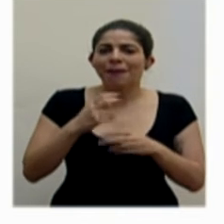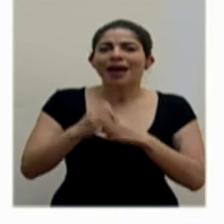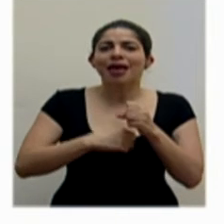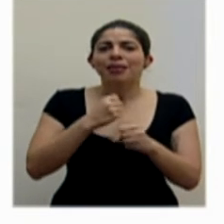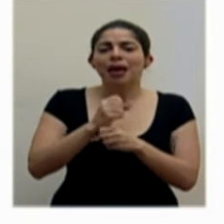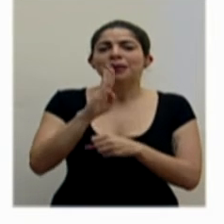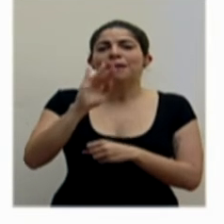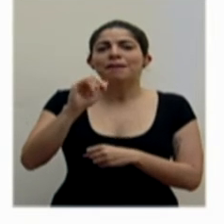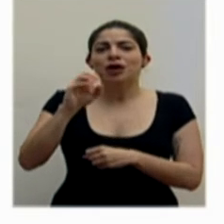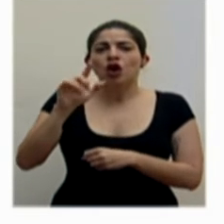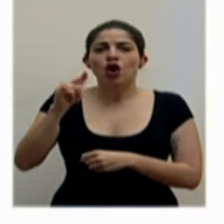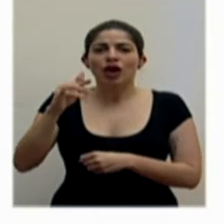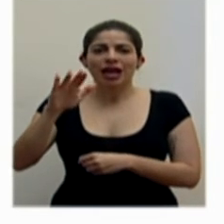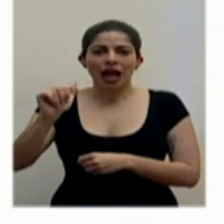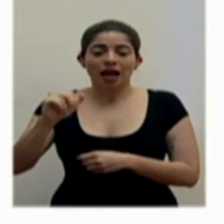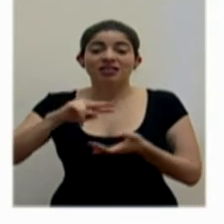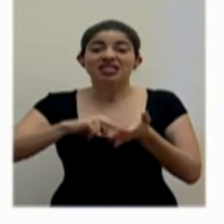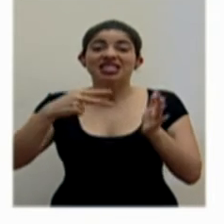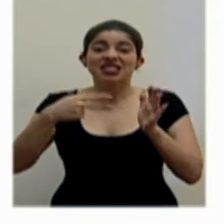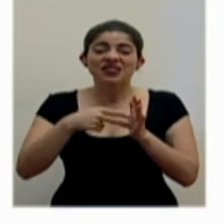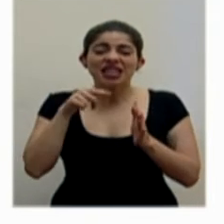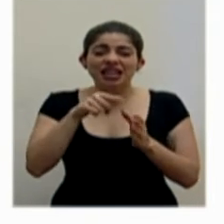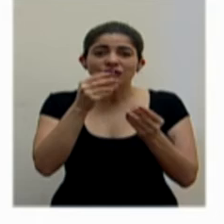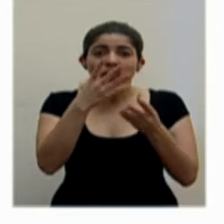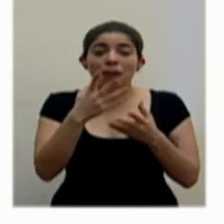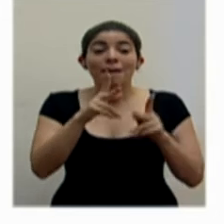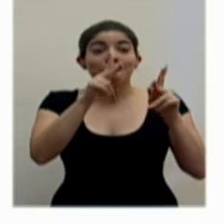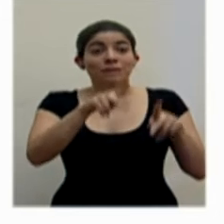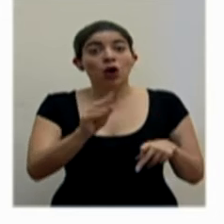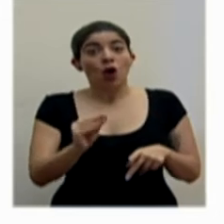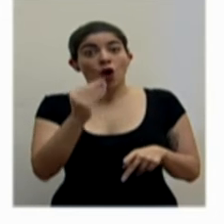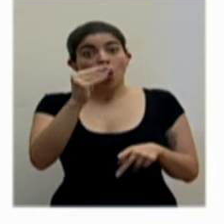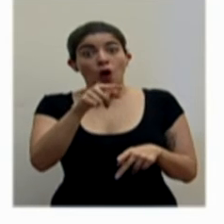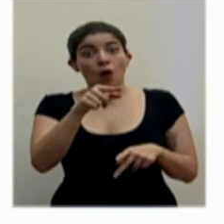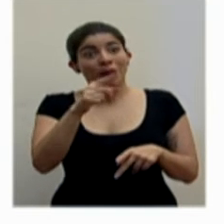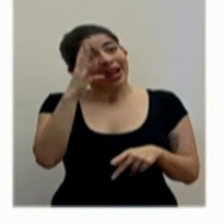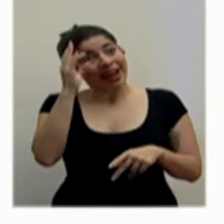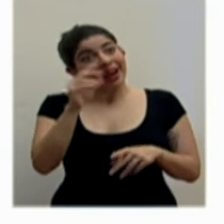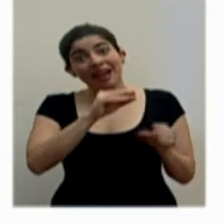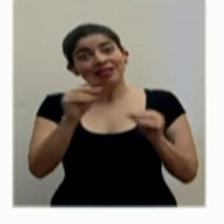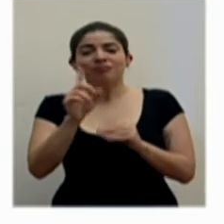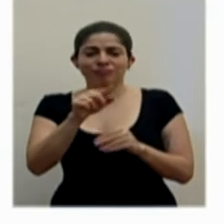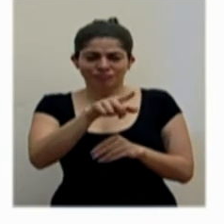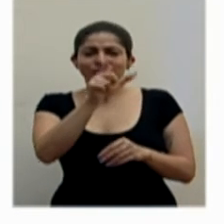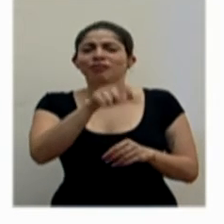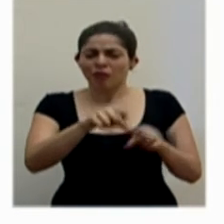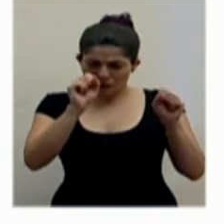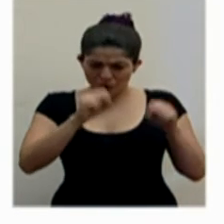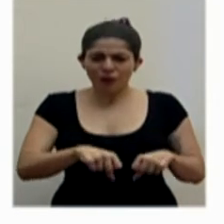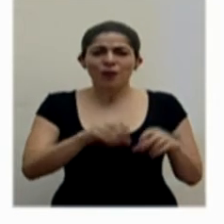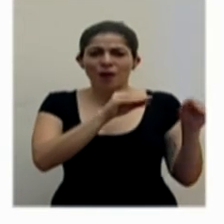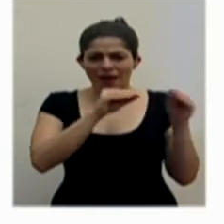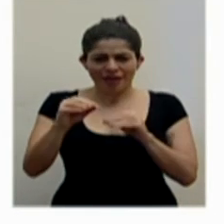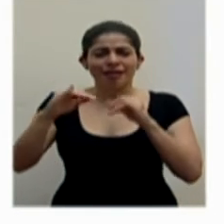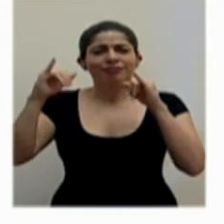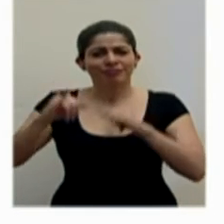jóvenes también pueden terminar con estancias prolongadas o inclusive en una unidad de cuidados intensivos.